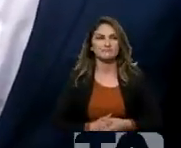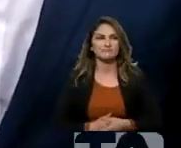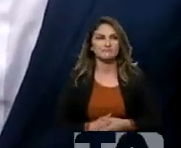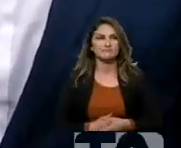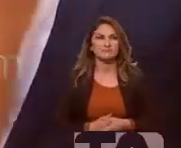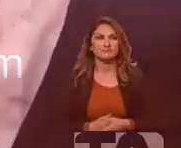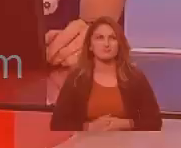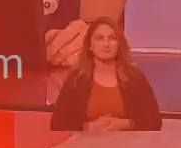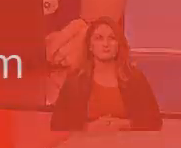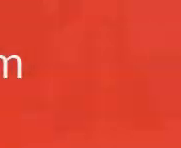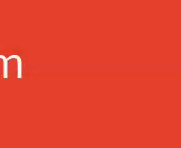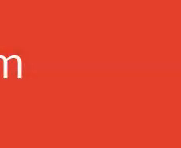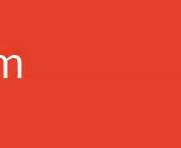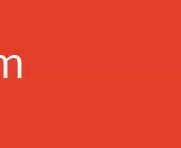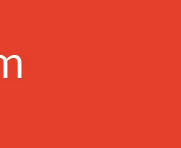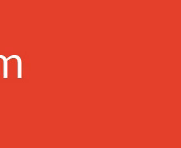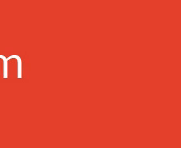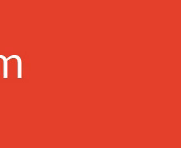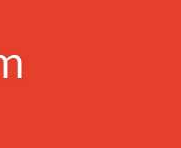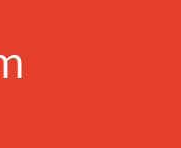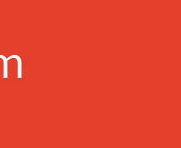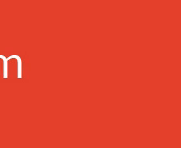24 horas